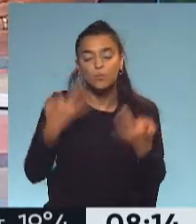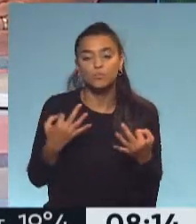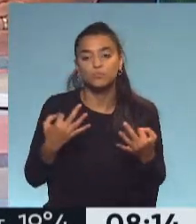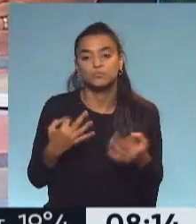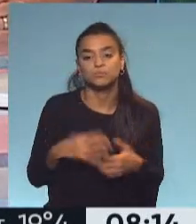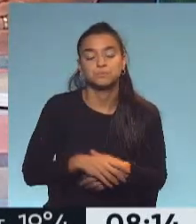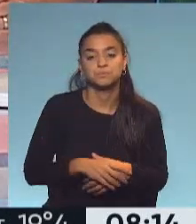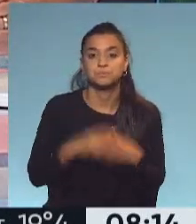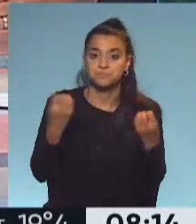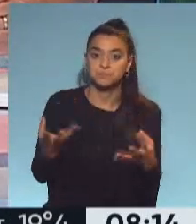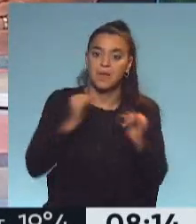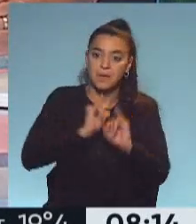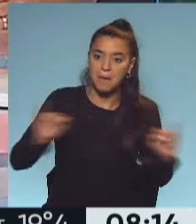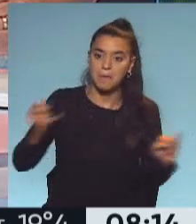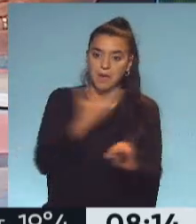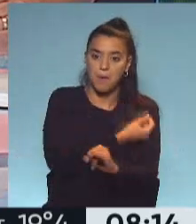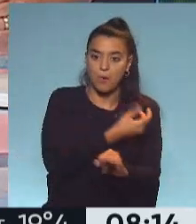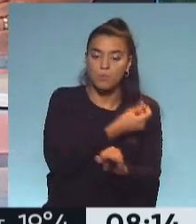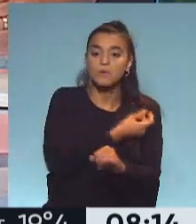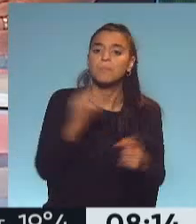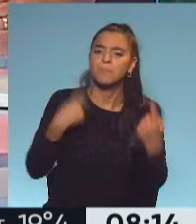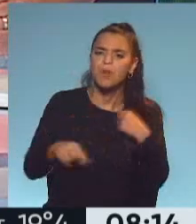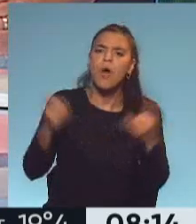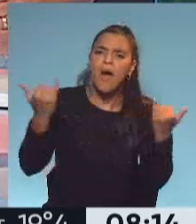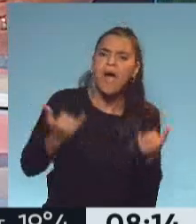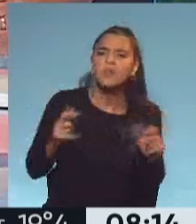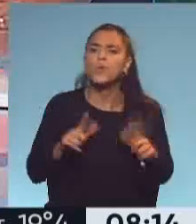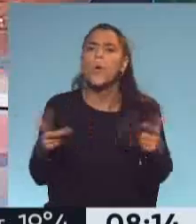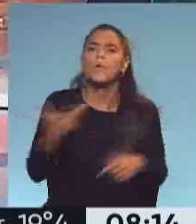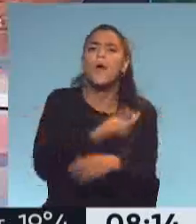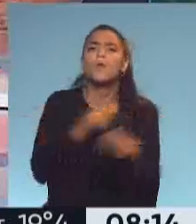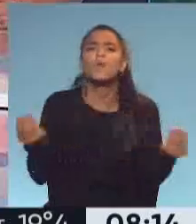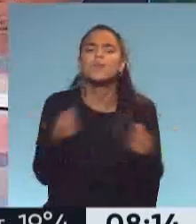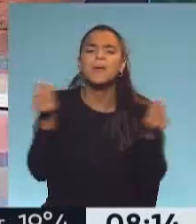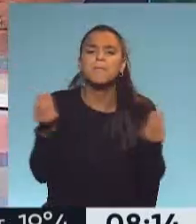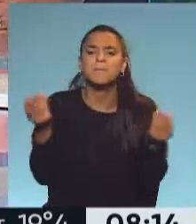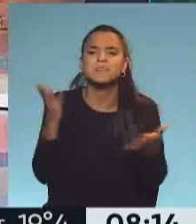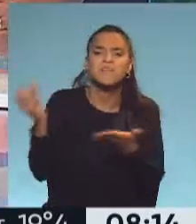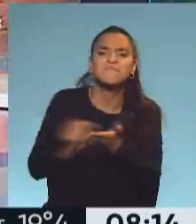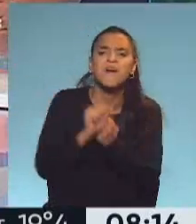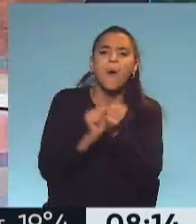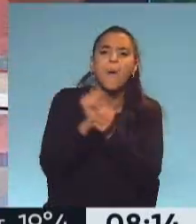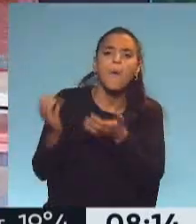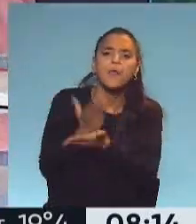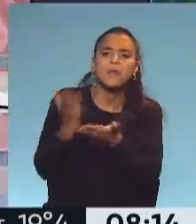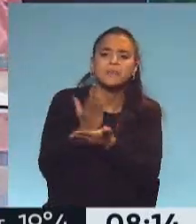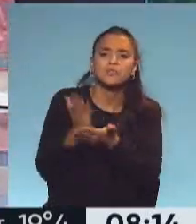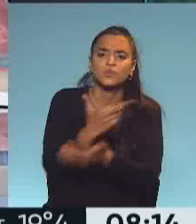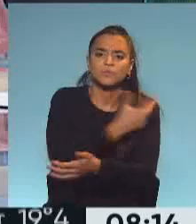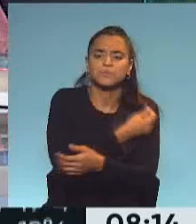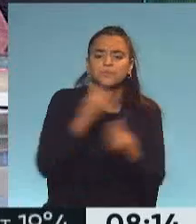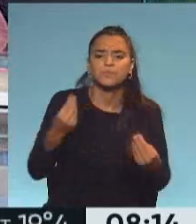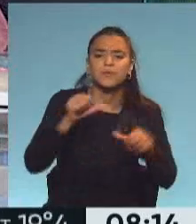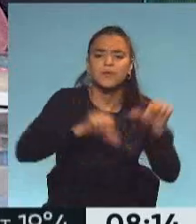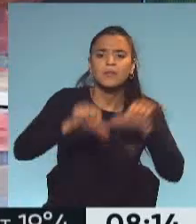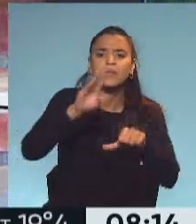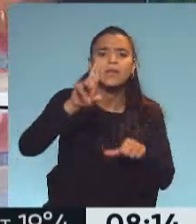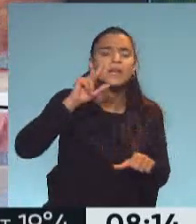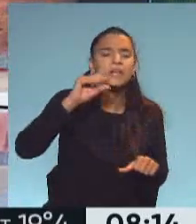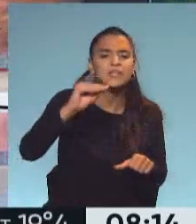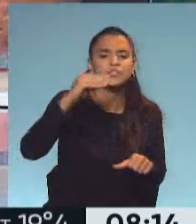justamente de esta campaña de vacunación. Pero ¿hay o no hay más vacunas? ¿Qué pasa con la fabricación de vacunas en la Argentina? ¿Qué pasa con el laboratorio